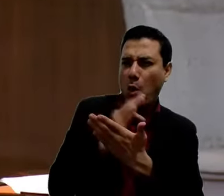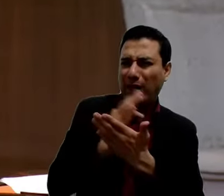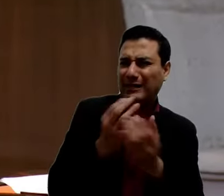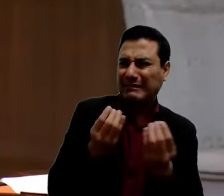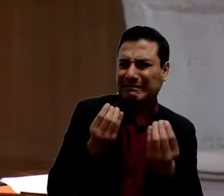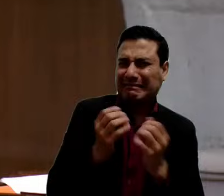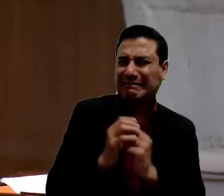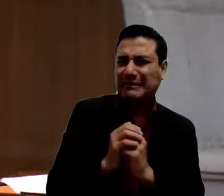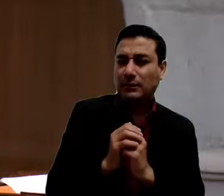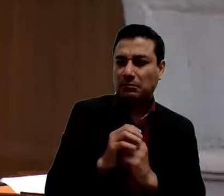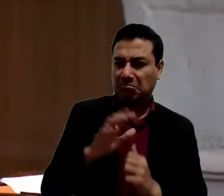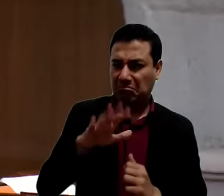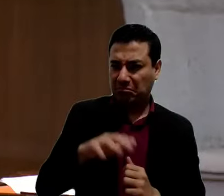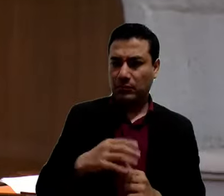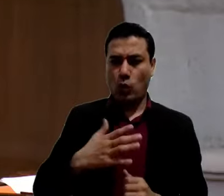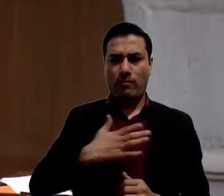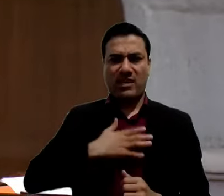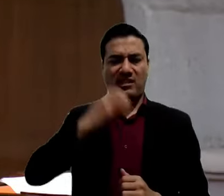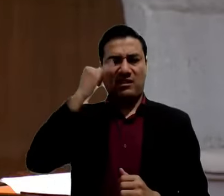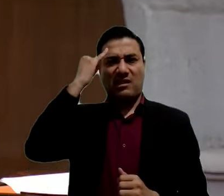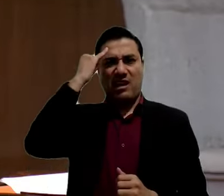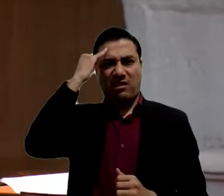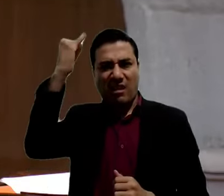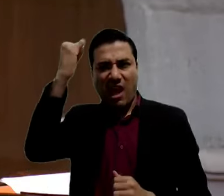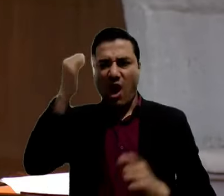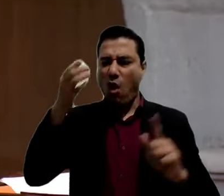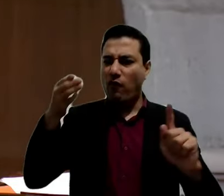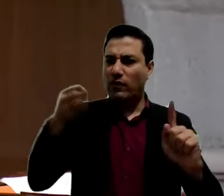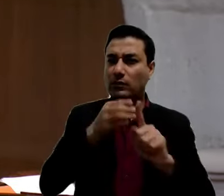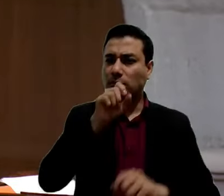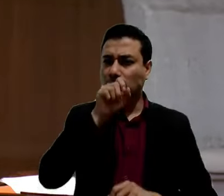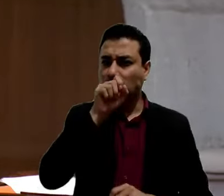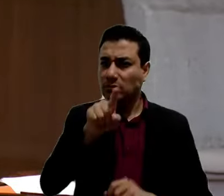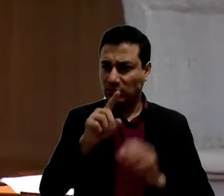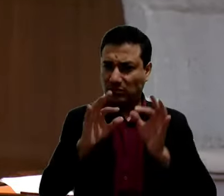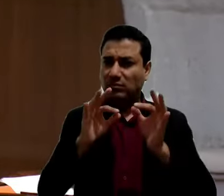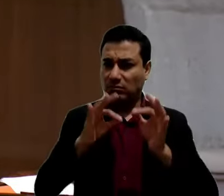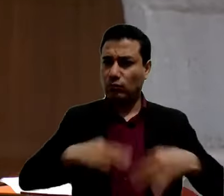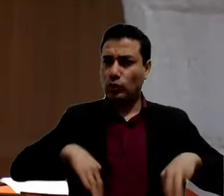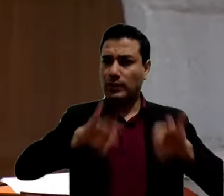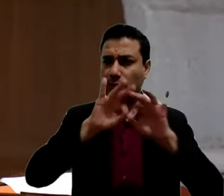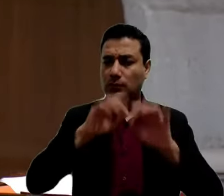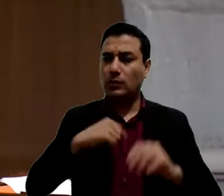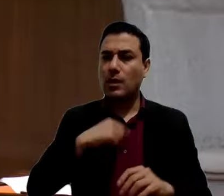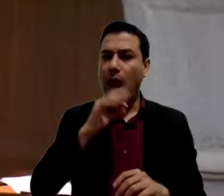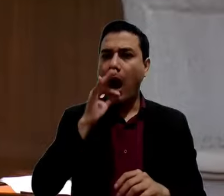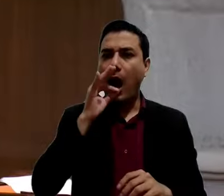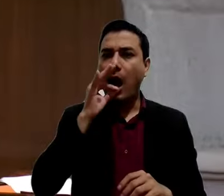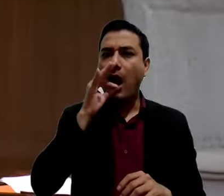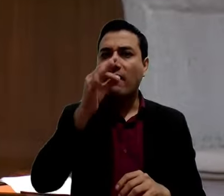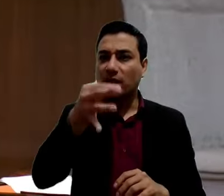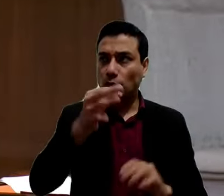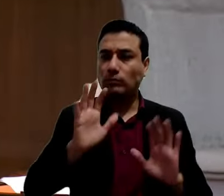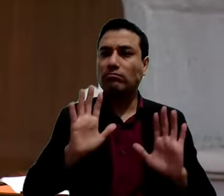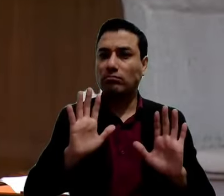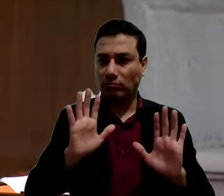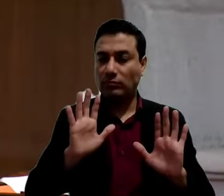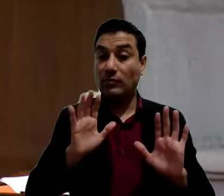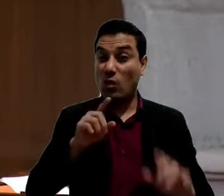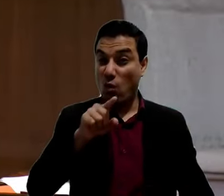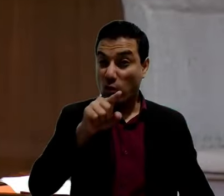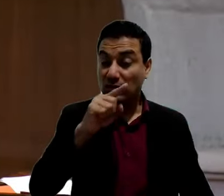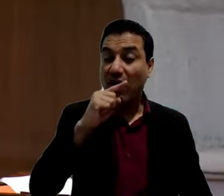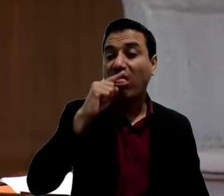pero nunca en ideales y causas que al final son lo más importante solo les recordamos que la